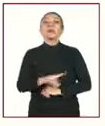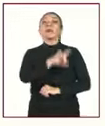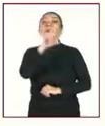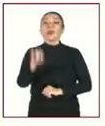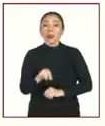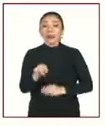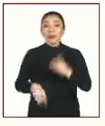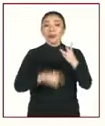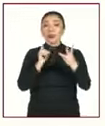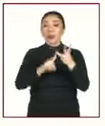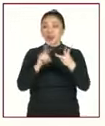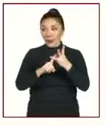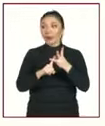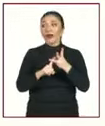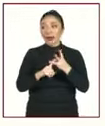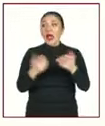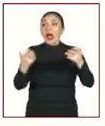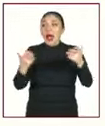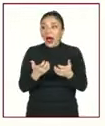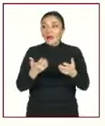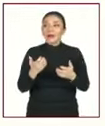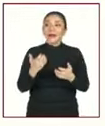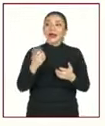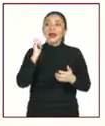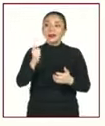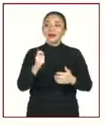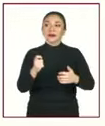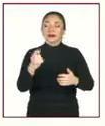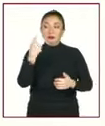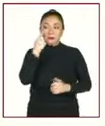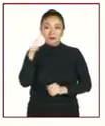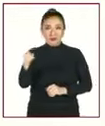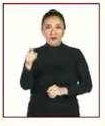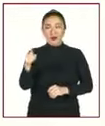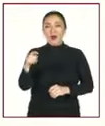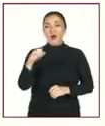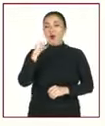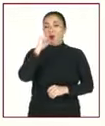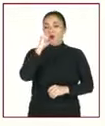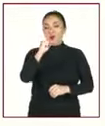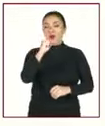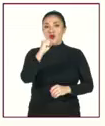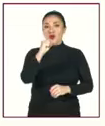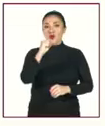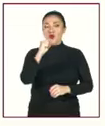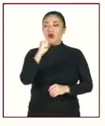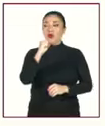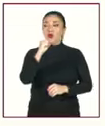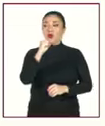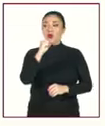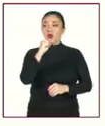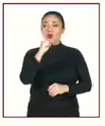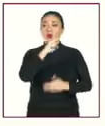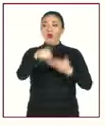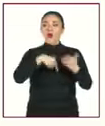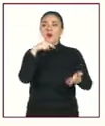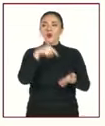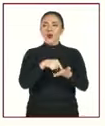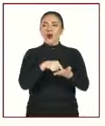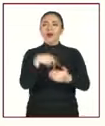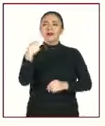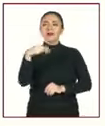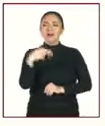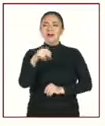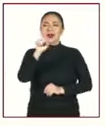Posteriormente, pues la maniobra, vamos a poner nuestro puño en la zona, se llama